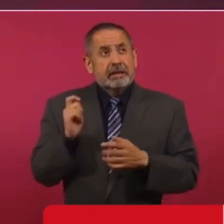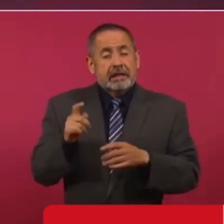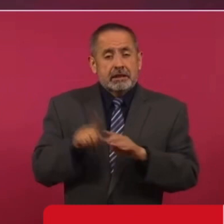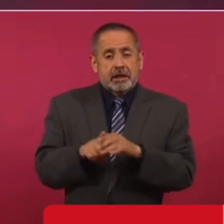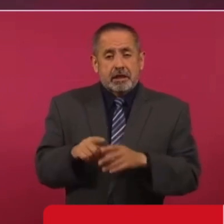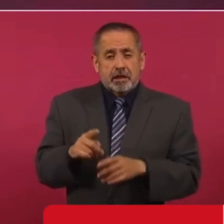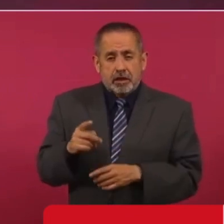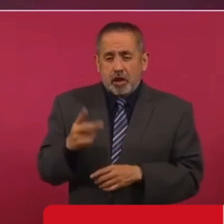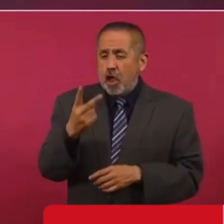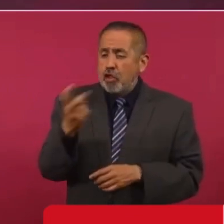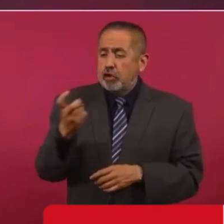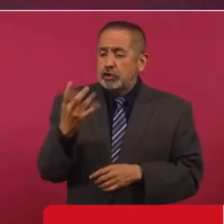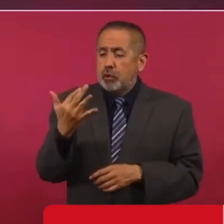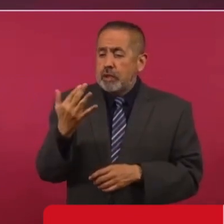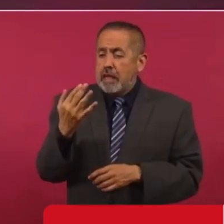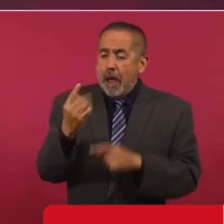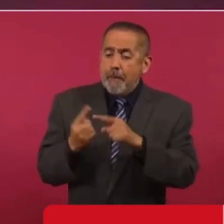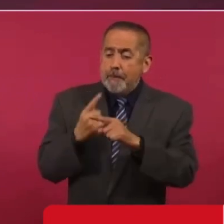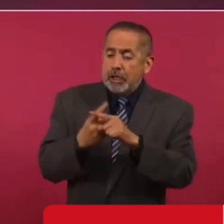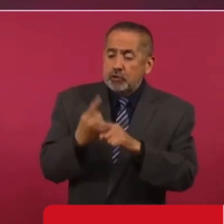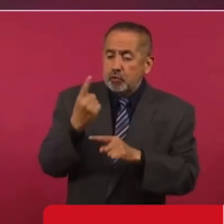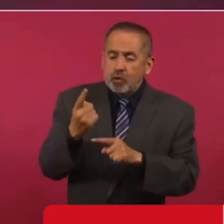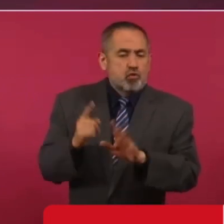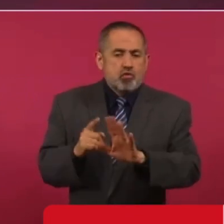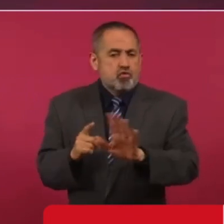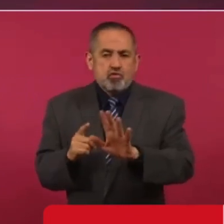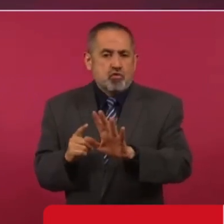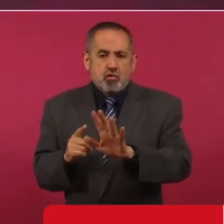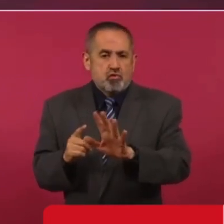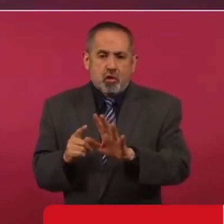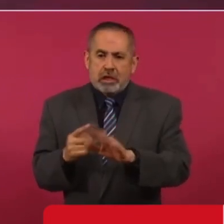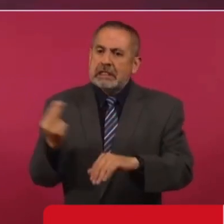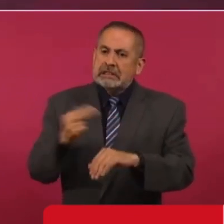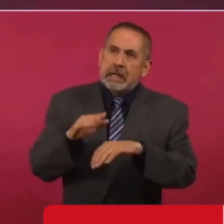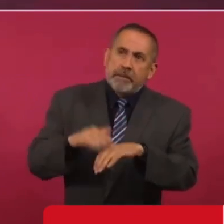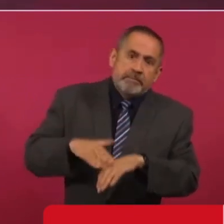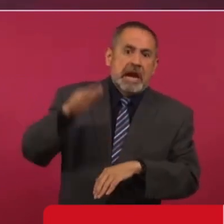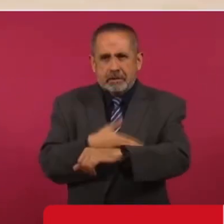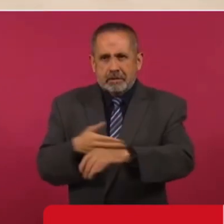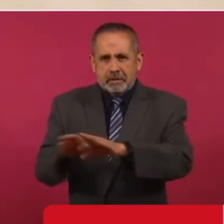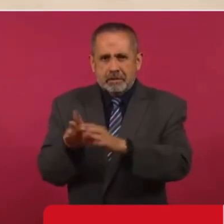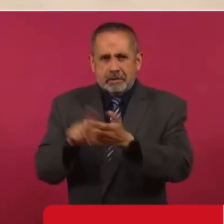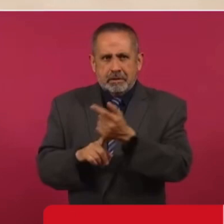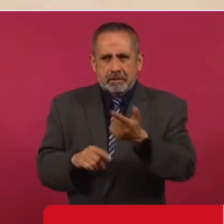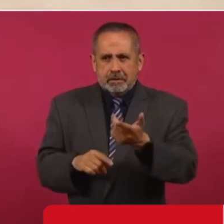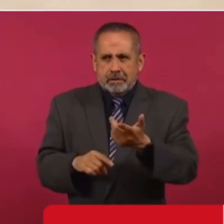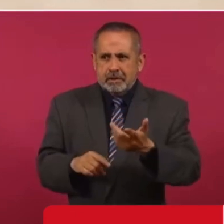necesitan 251 de los 500, se requieren